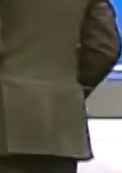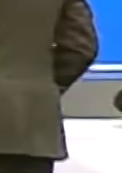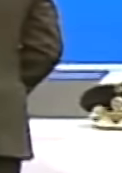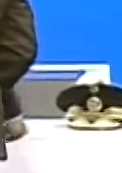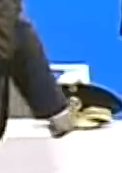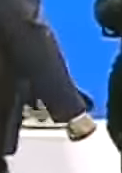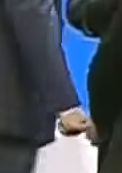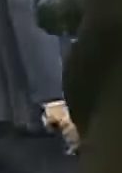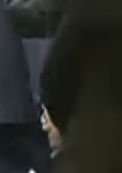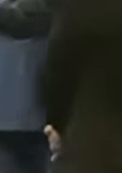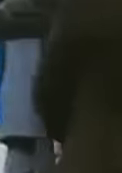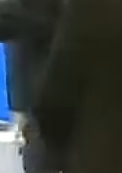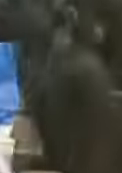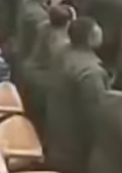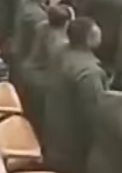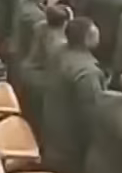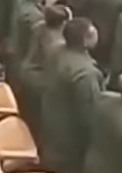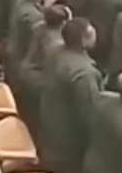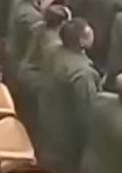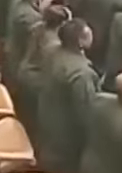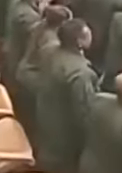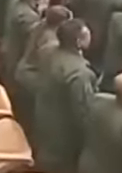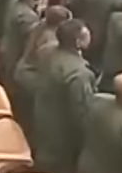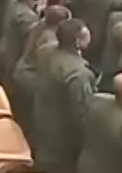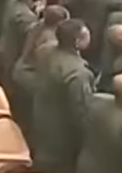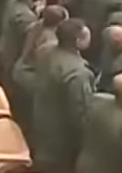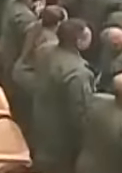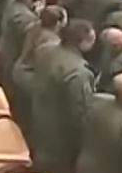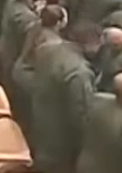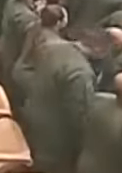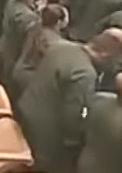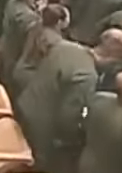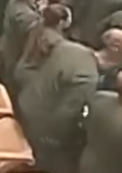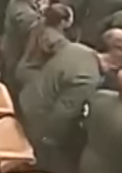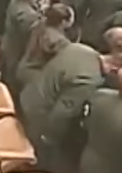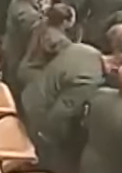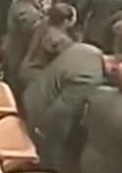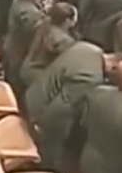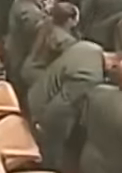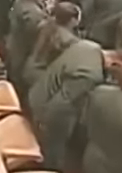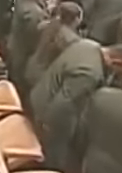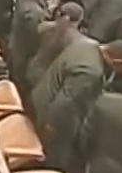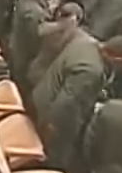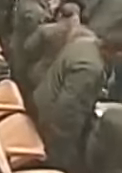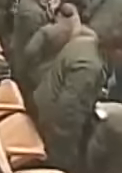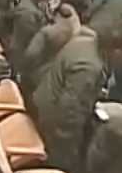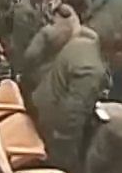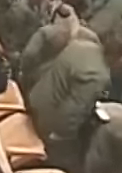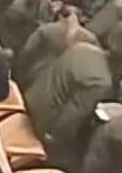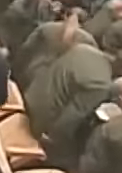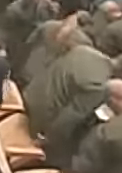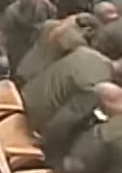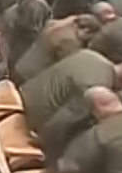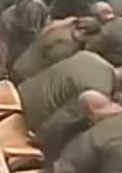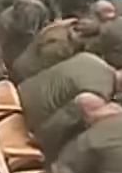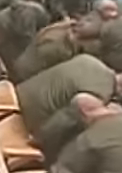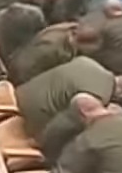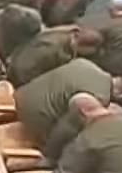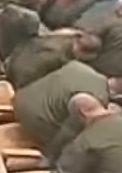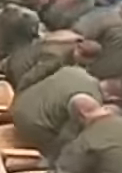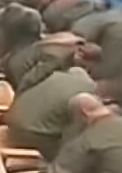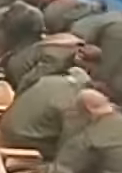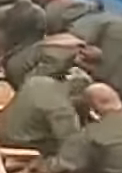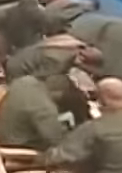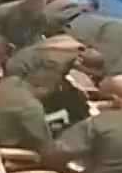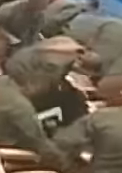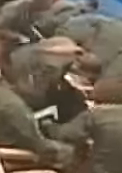la felicitación por tan merecido ascenso. Es catalogado como el mayor conocedor de este tema, pues ha dedicado más de 40 años. A